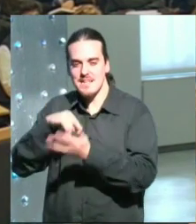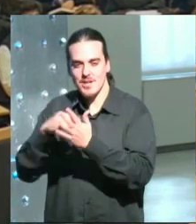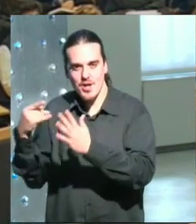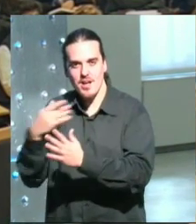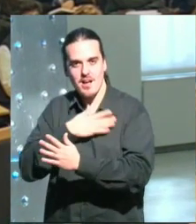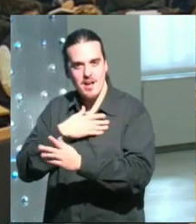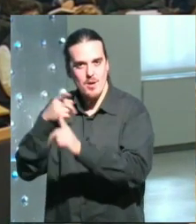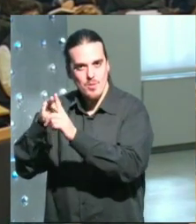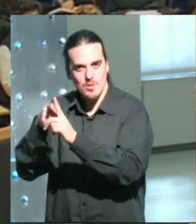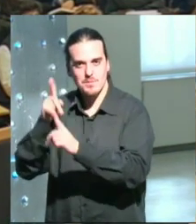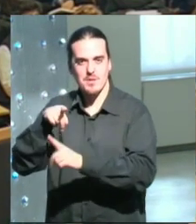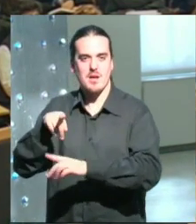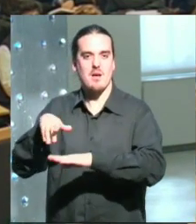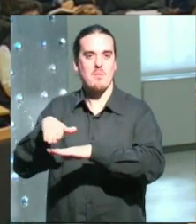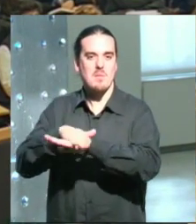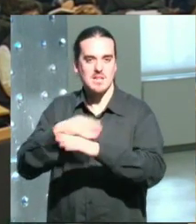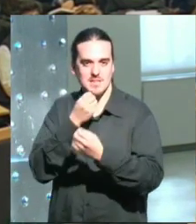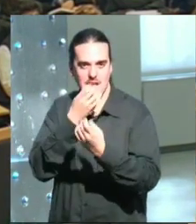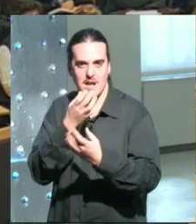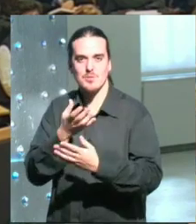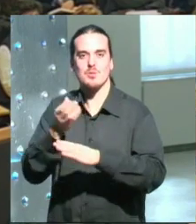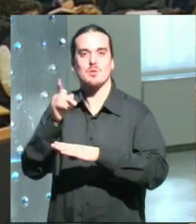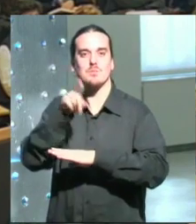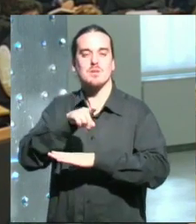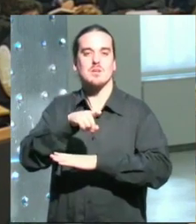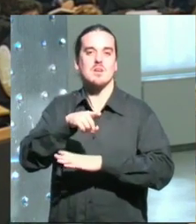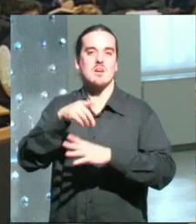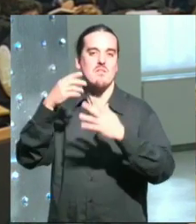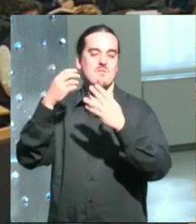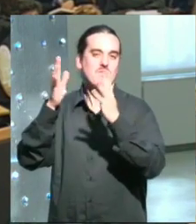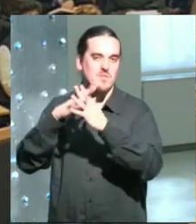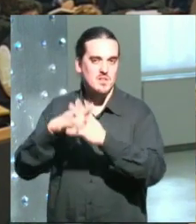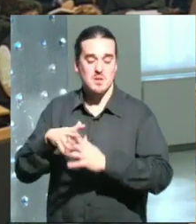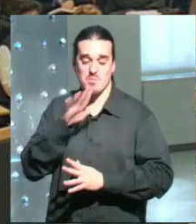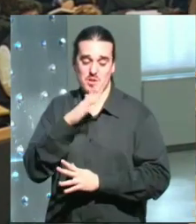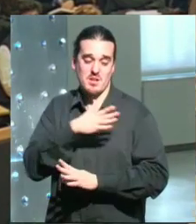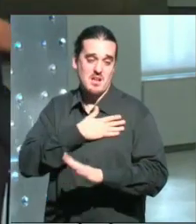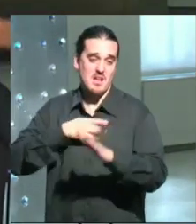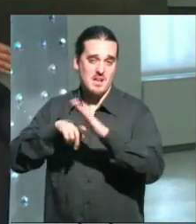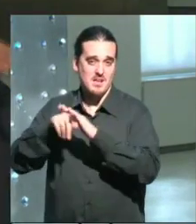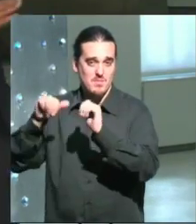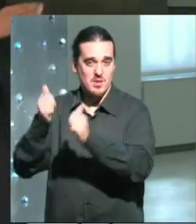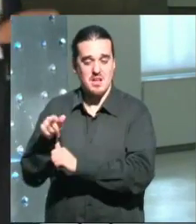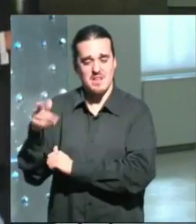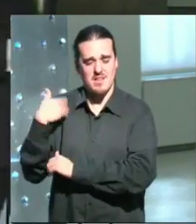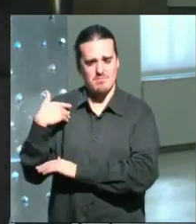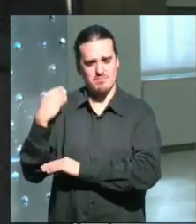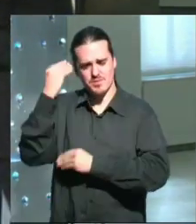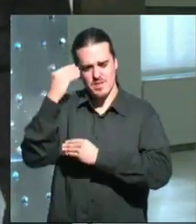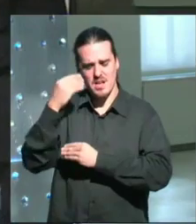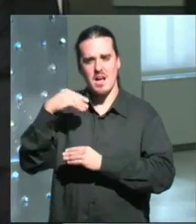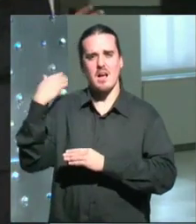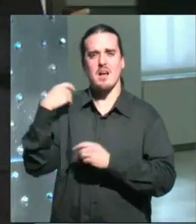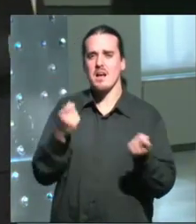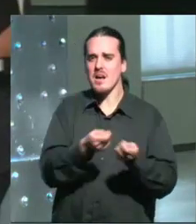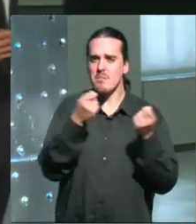de datos para cambiar por completo un modelo de gestión. Y básicamente se basó en la campaña de Howard Dean. No sé cuántos de ustedes